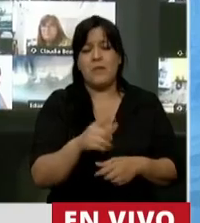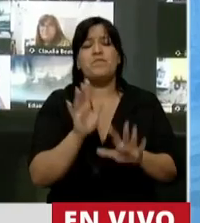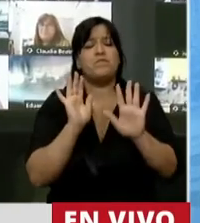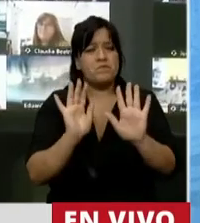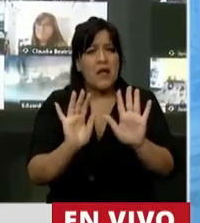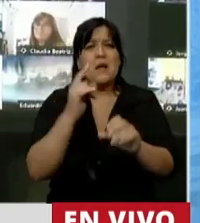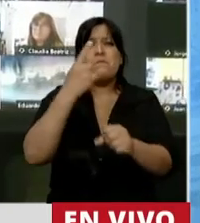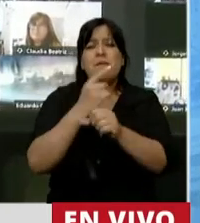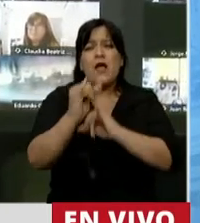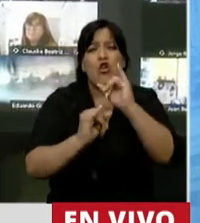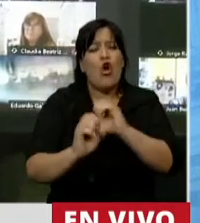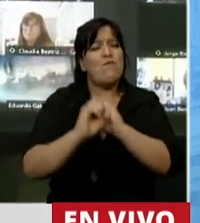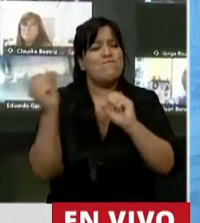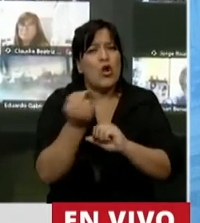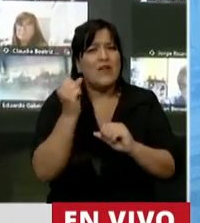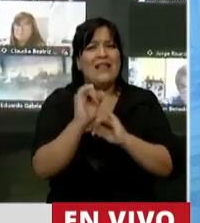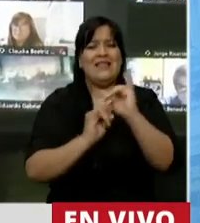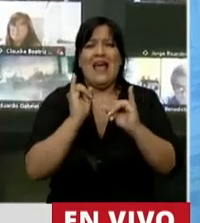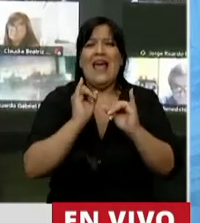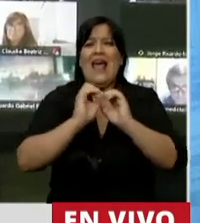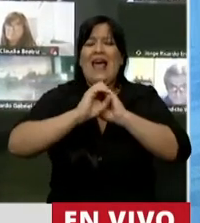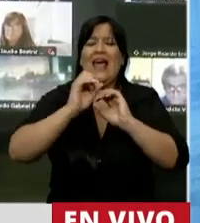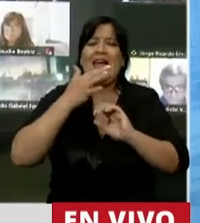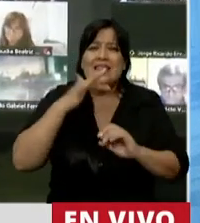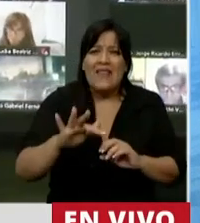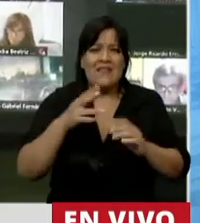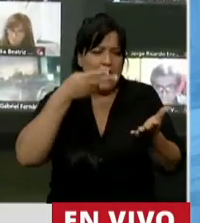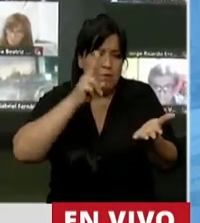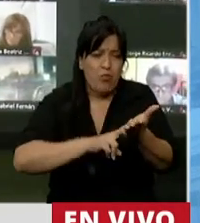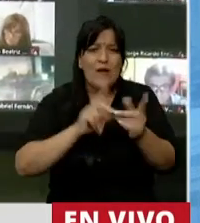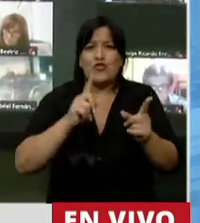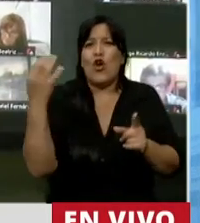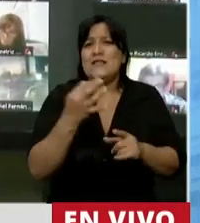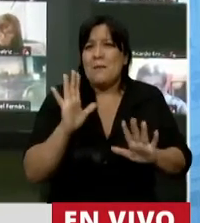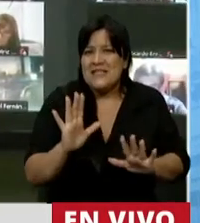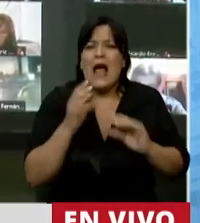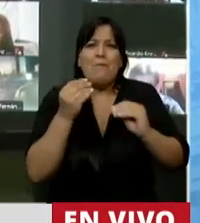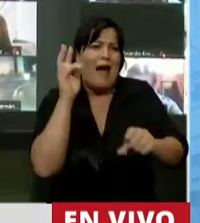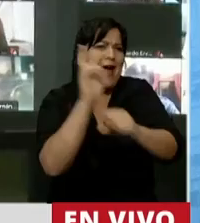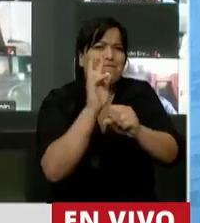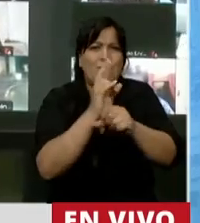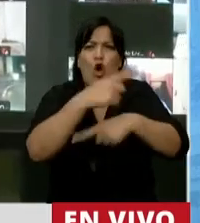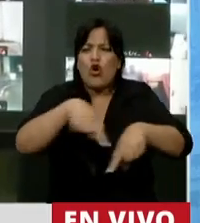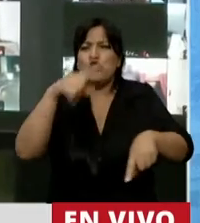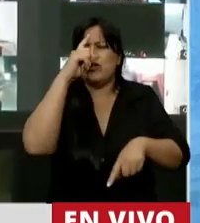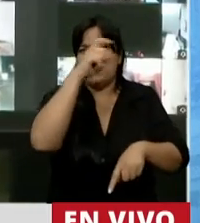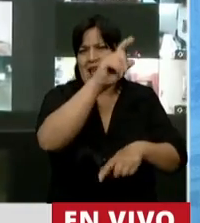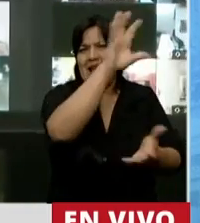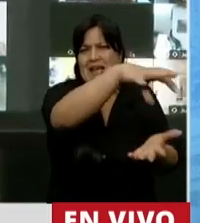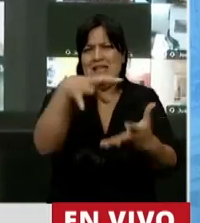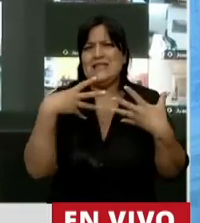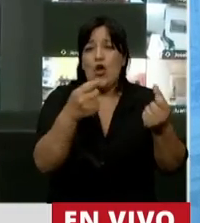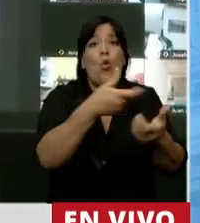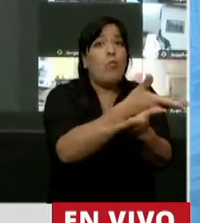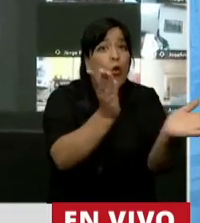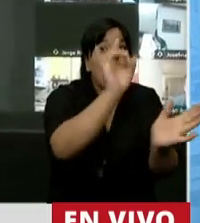primer lugar, para entender la importancia de este aporte extraordinario para sostener los gastos de un sistema de salud, no solo del sector público,